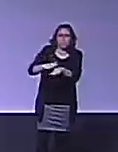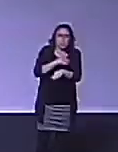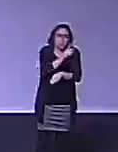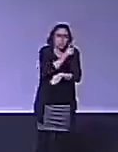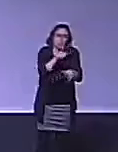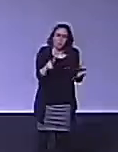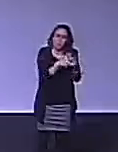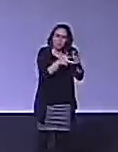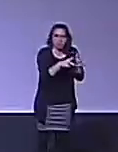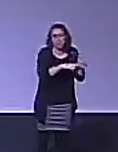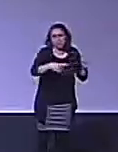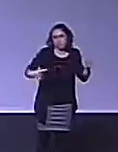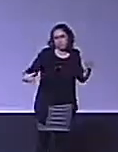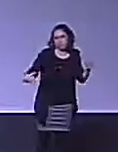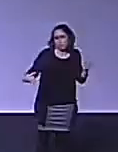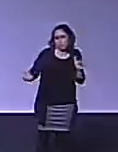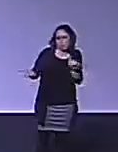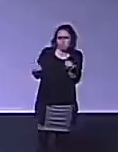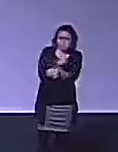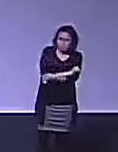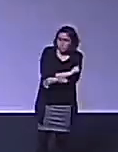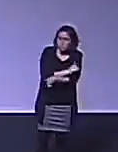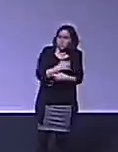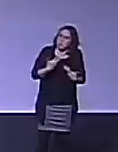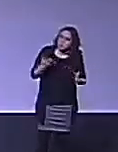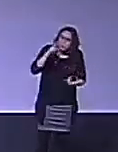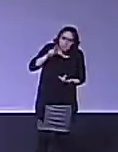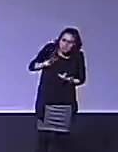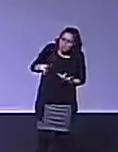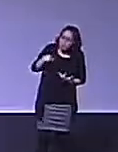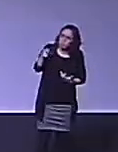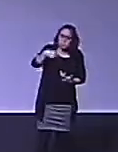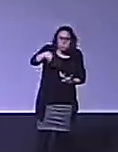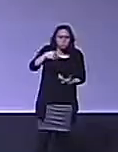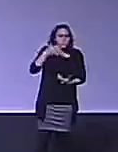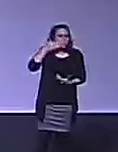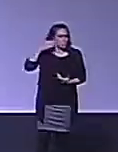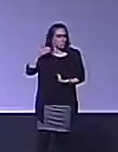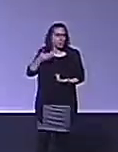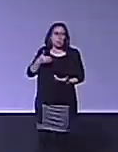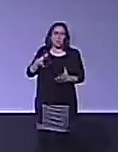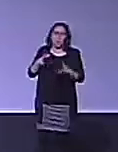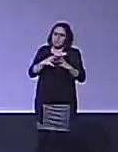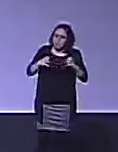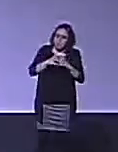reflejado ese pundonor, esa lucha, esas ganas de libertad.